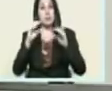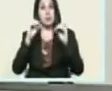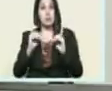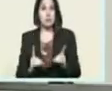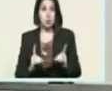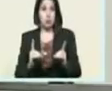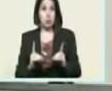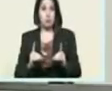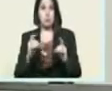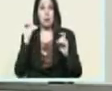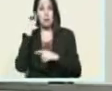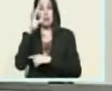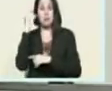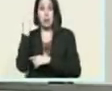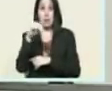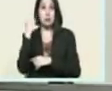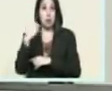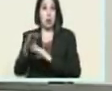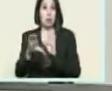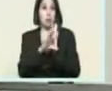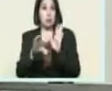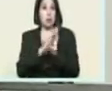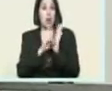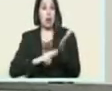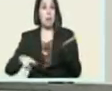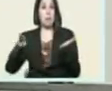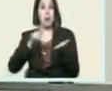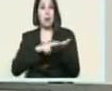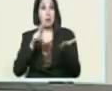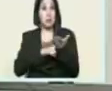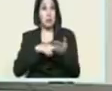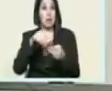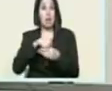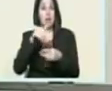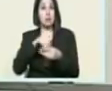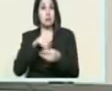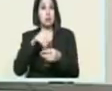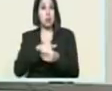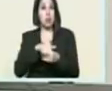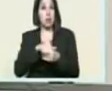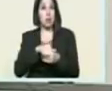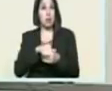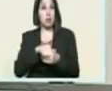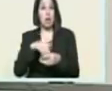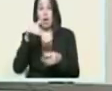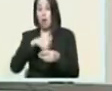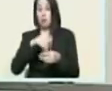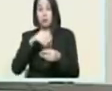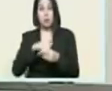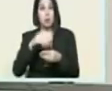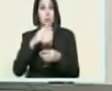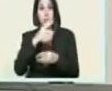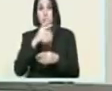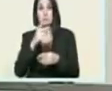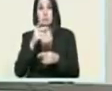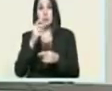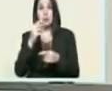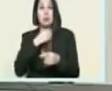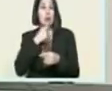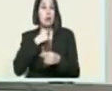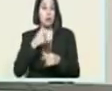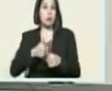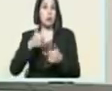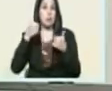decisión de la Asamblea Nacional Constituyente de repetir las elecciones en el estado Zulia, a votar por el candidato o la candidata de